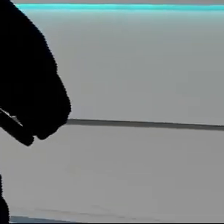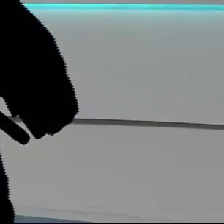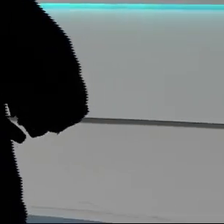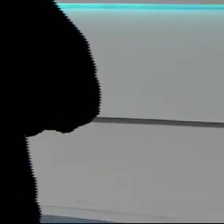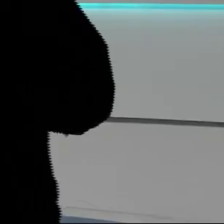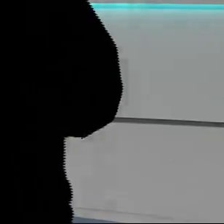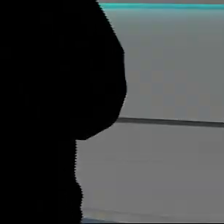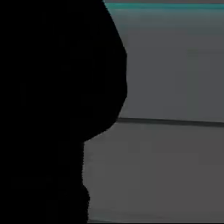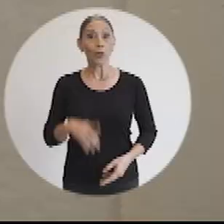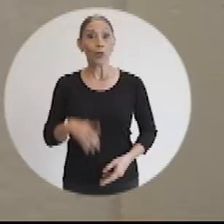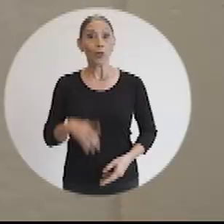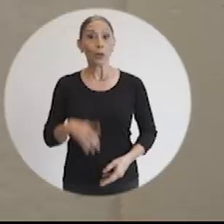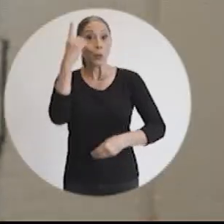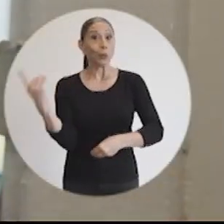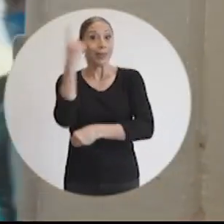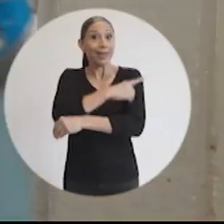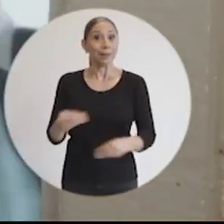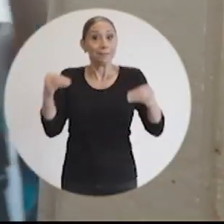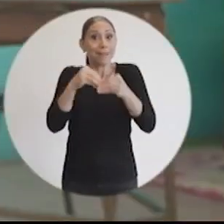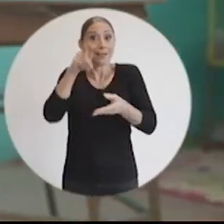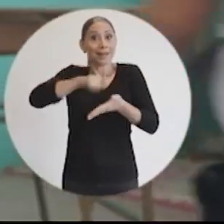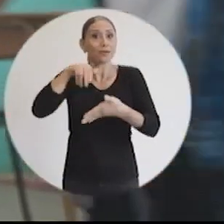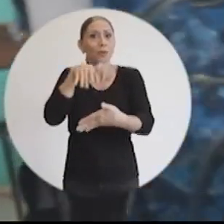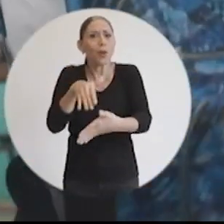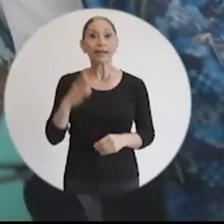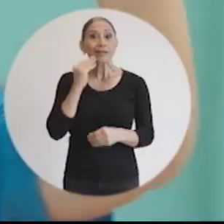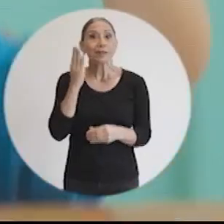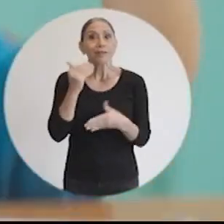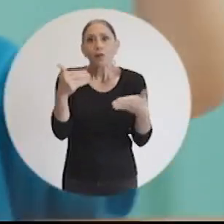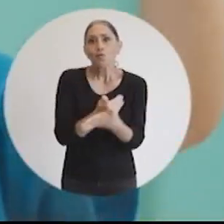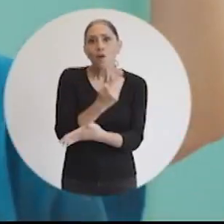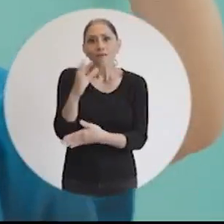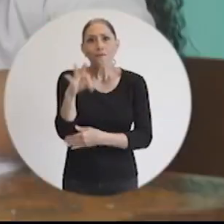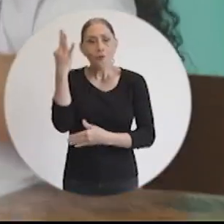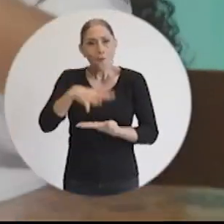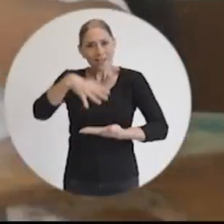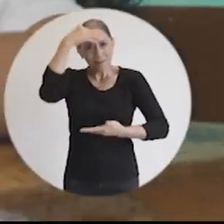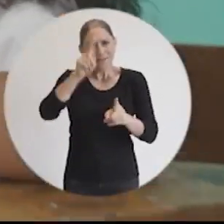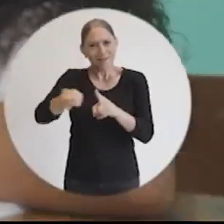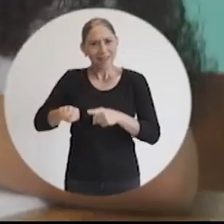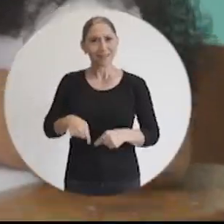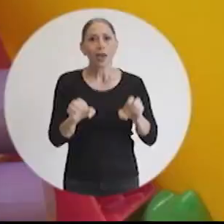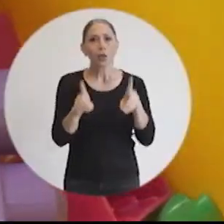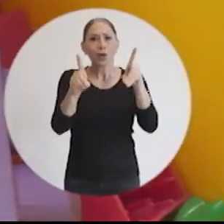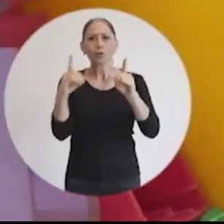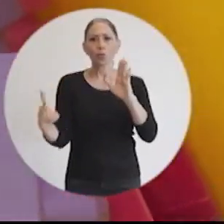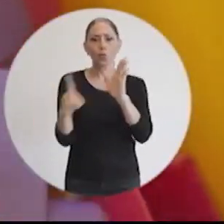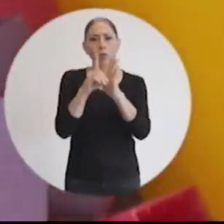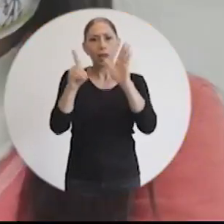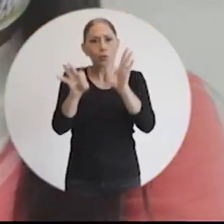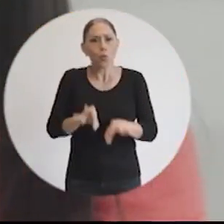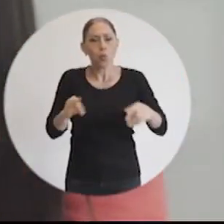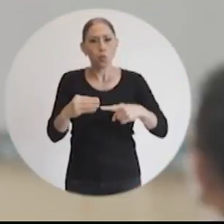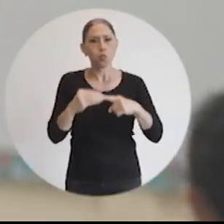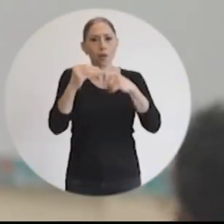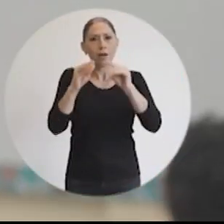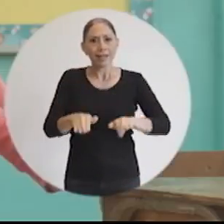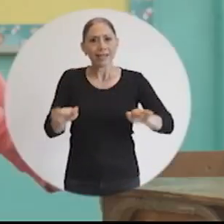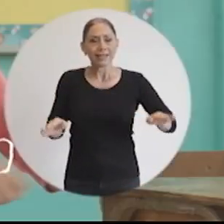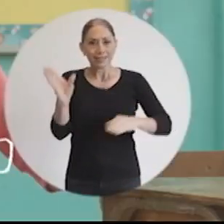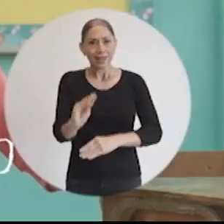Por último, el número de personas hospitalizadas es el siguiente. En el ámbito público y privado son 890.